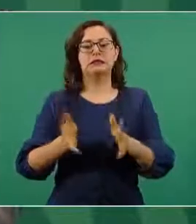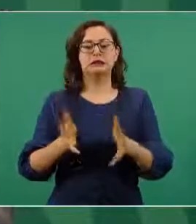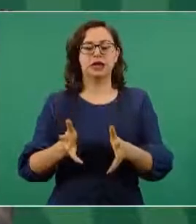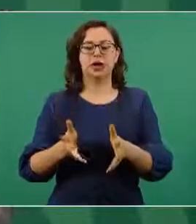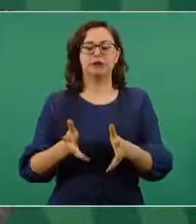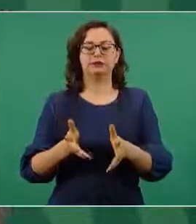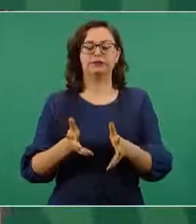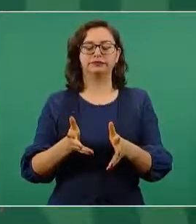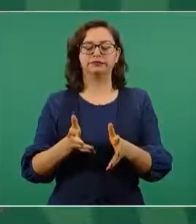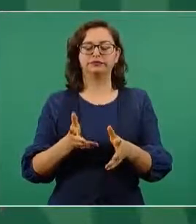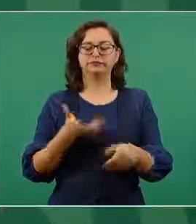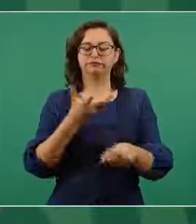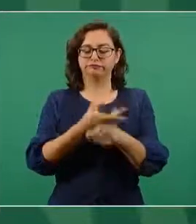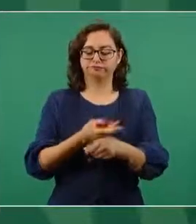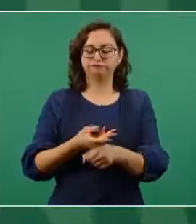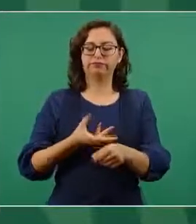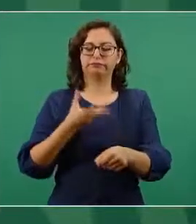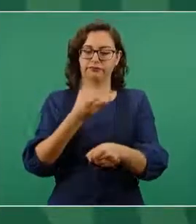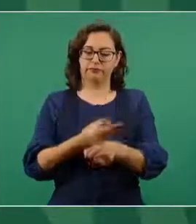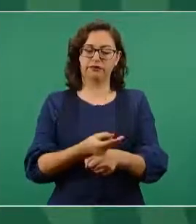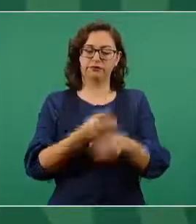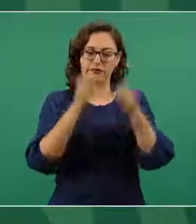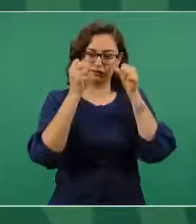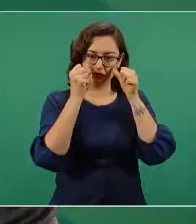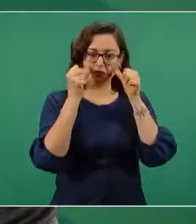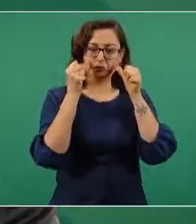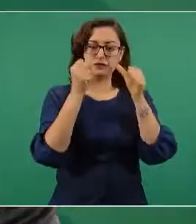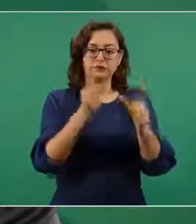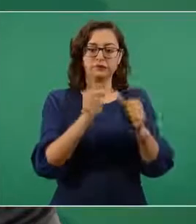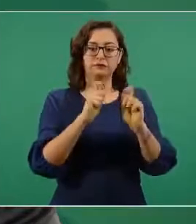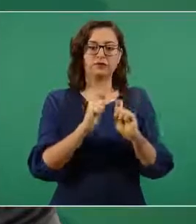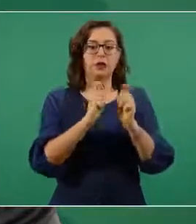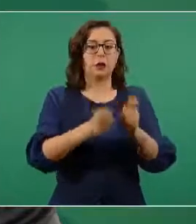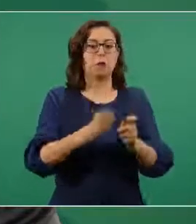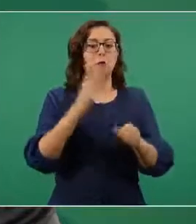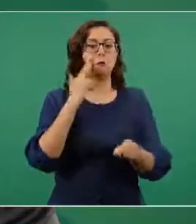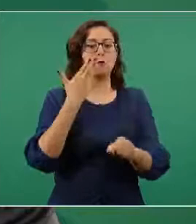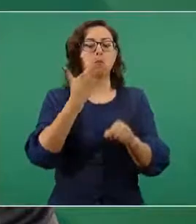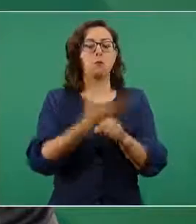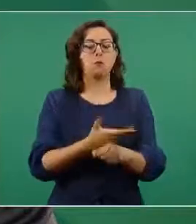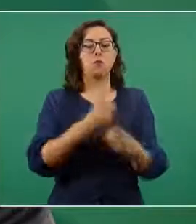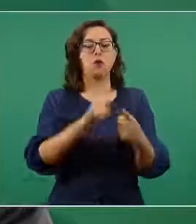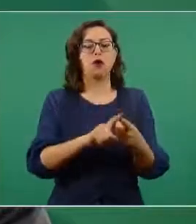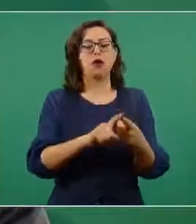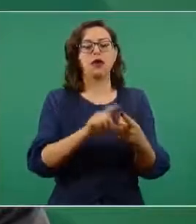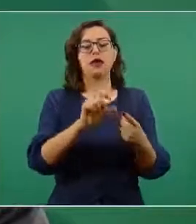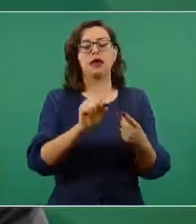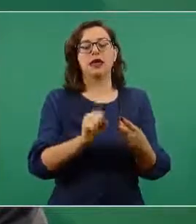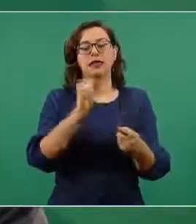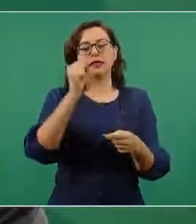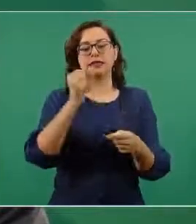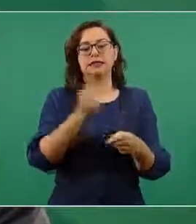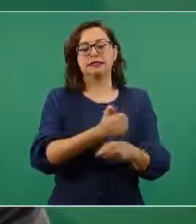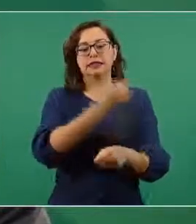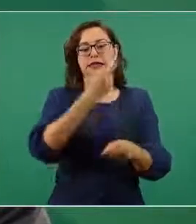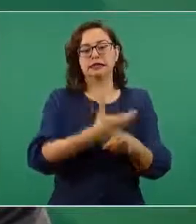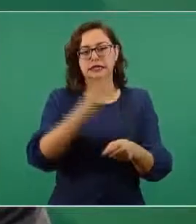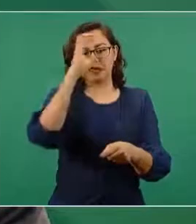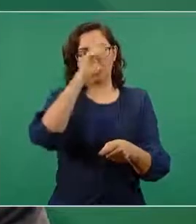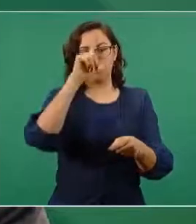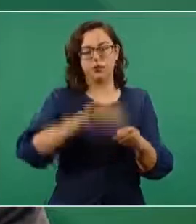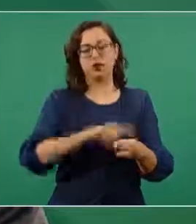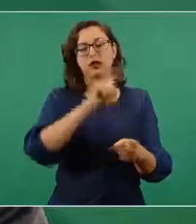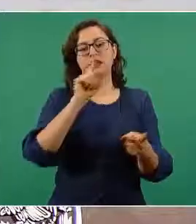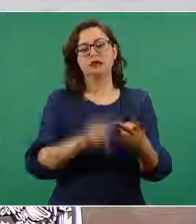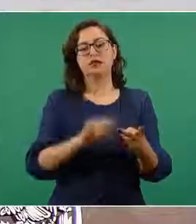atendiendo este asunto tanto la Secretaría de Cultura como el INAH.